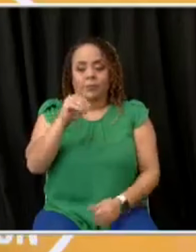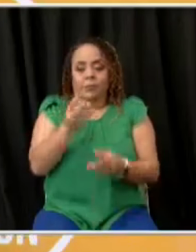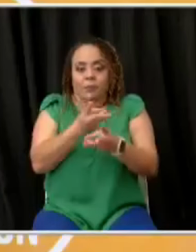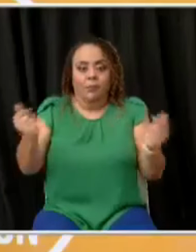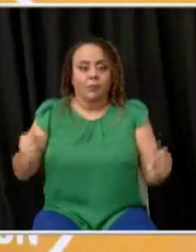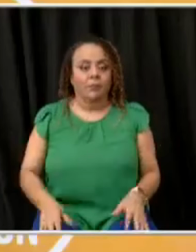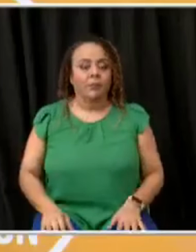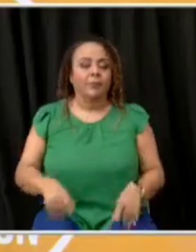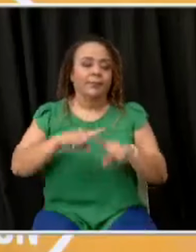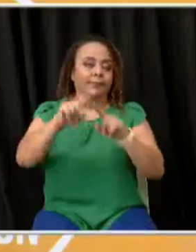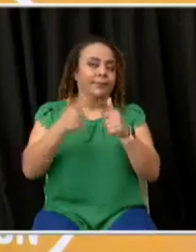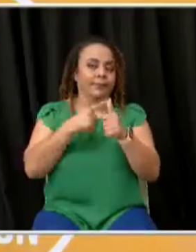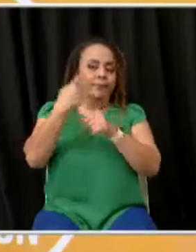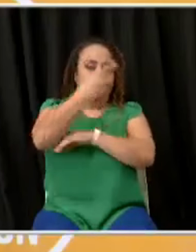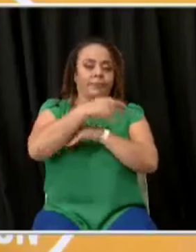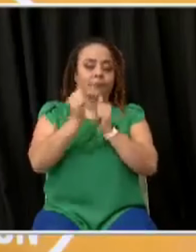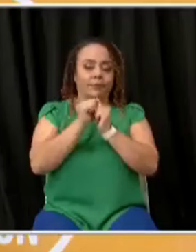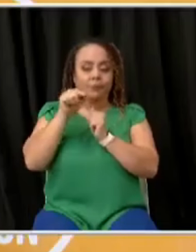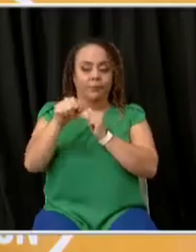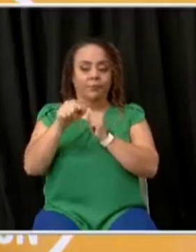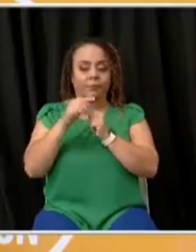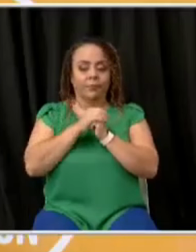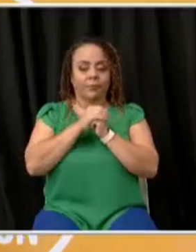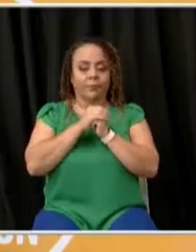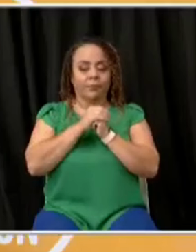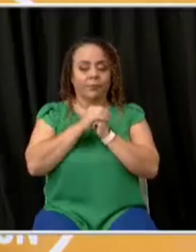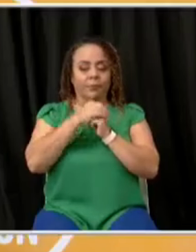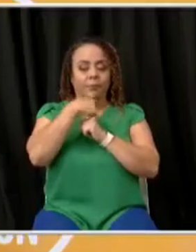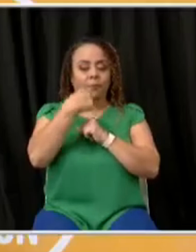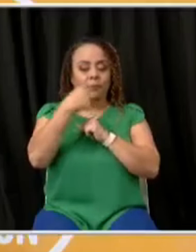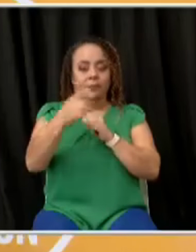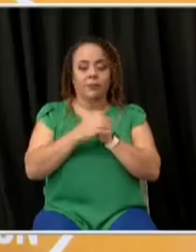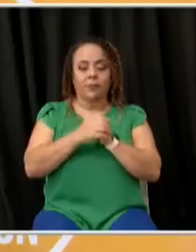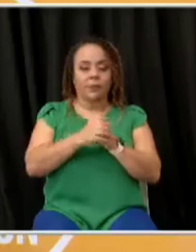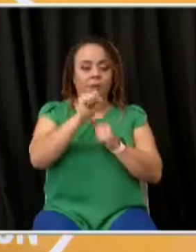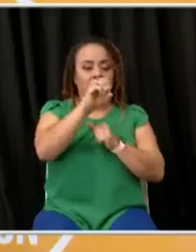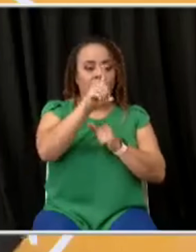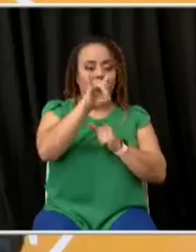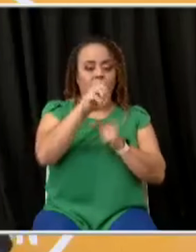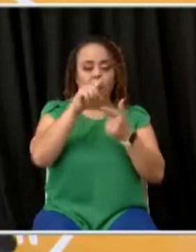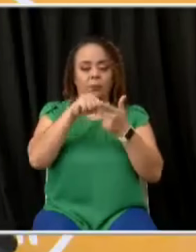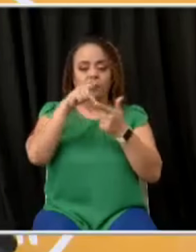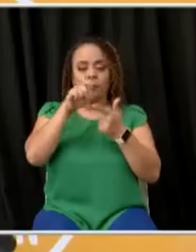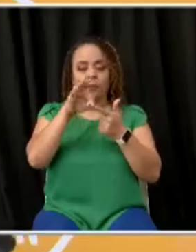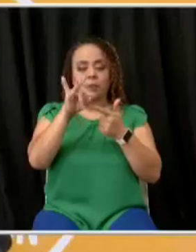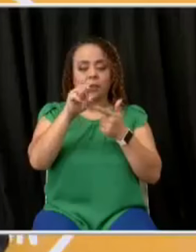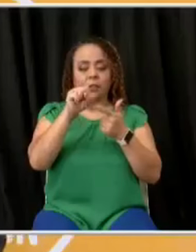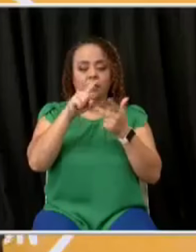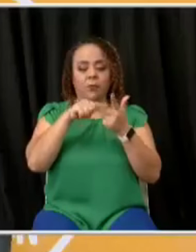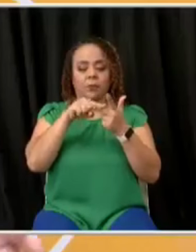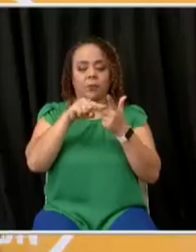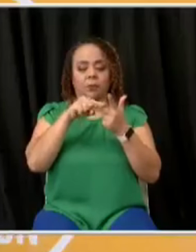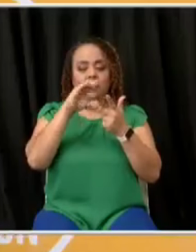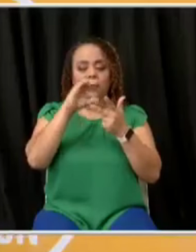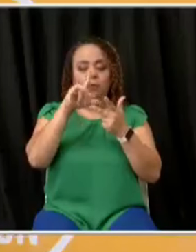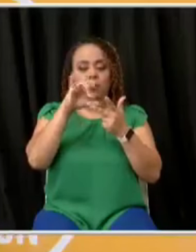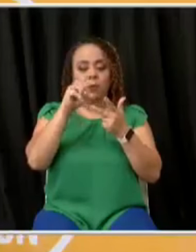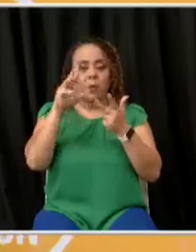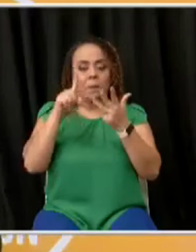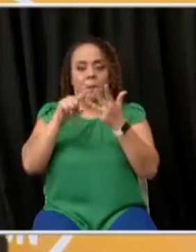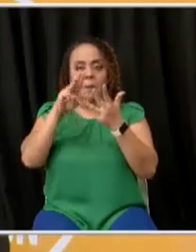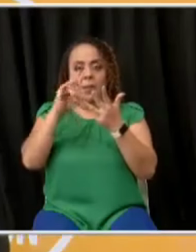los primeros días, junto con ese líquido, van, como les decía, sodio, potasio, cloro, calcio, magnesio. Todos los electrolitos que son muy importantes